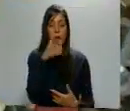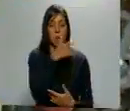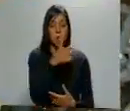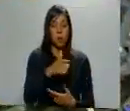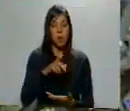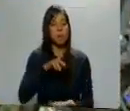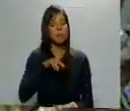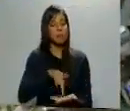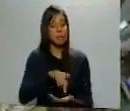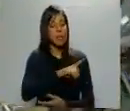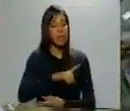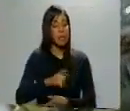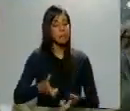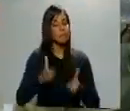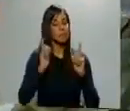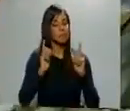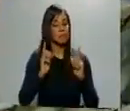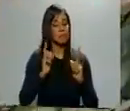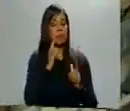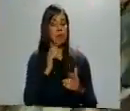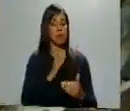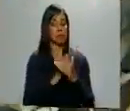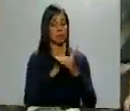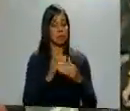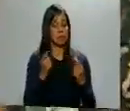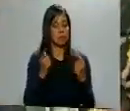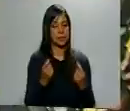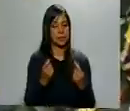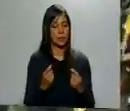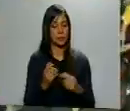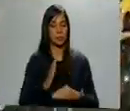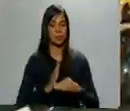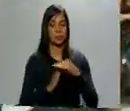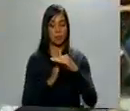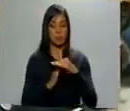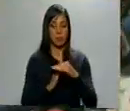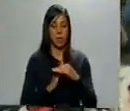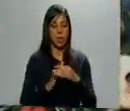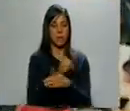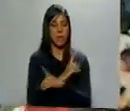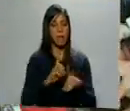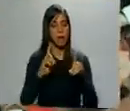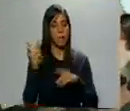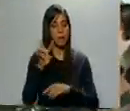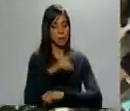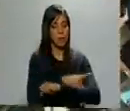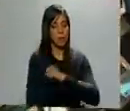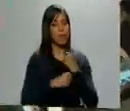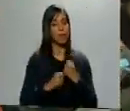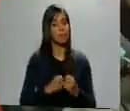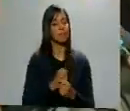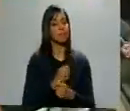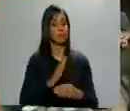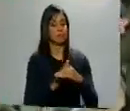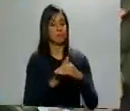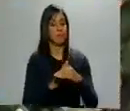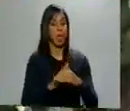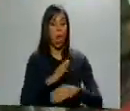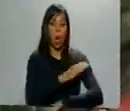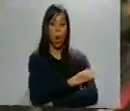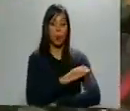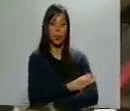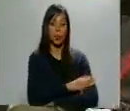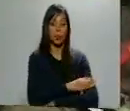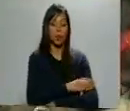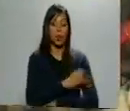de nuestro pueblo, que nada atente contra nuestra vigorosa democracia. Así que si se niegan a participar